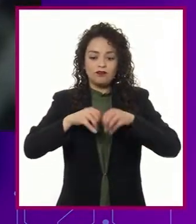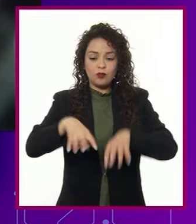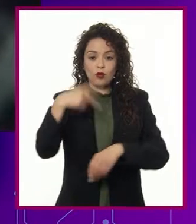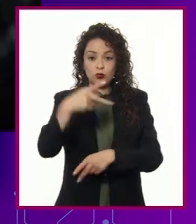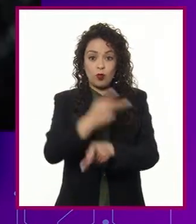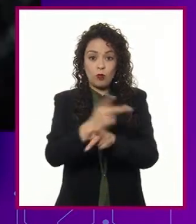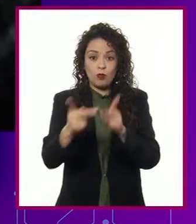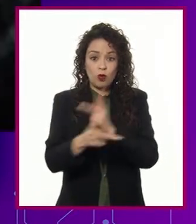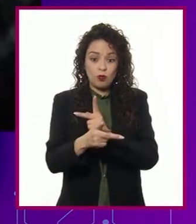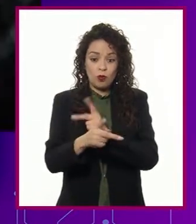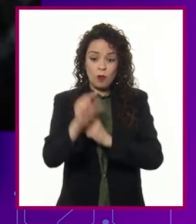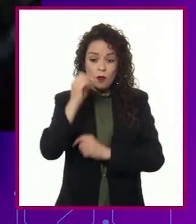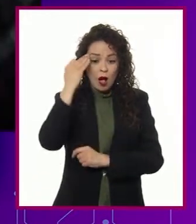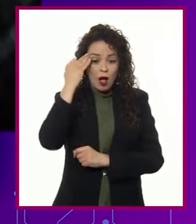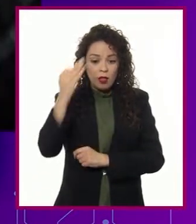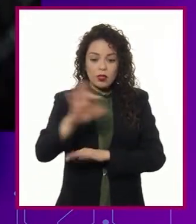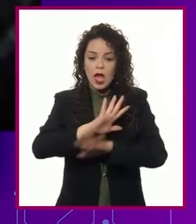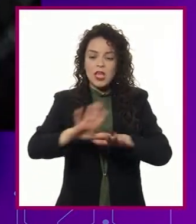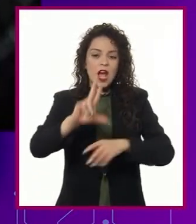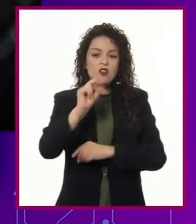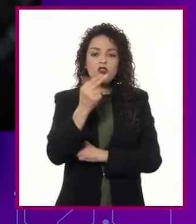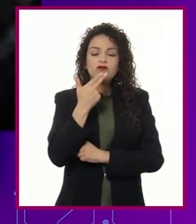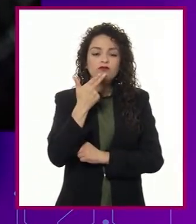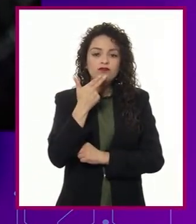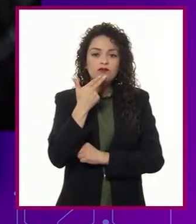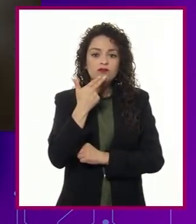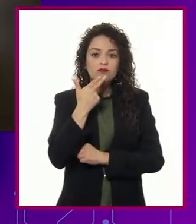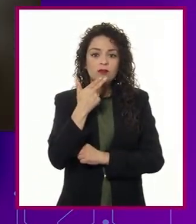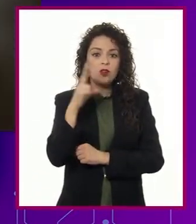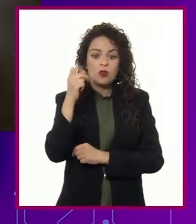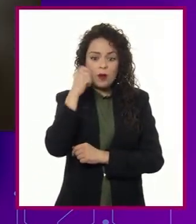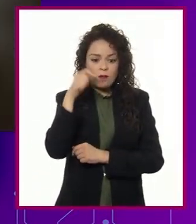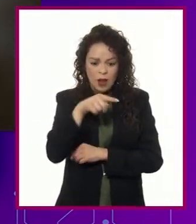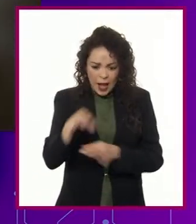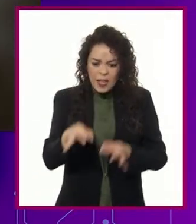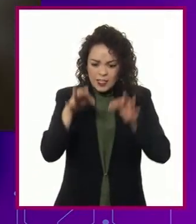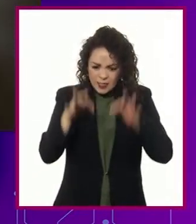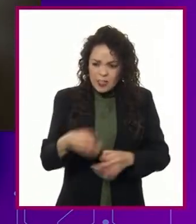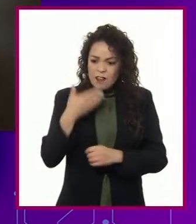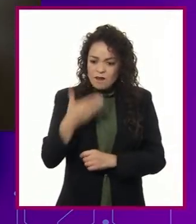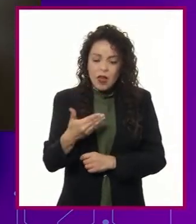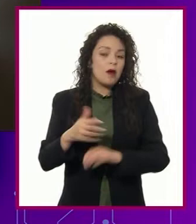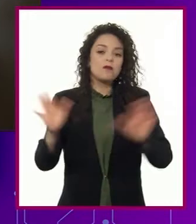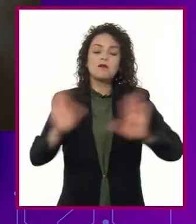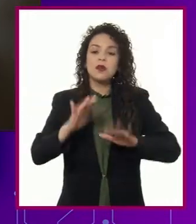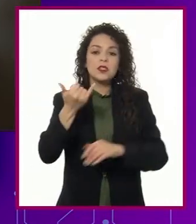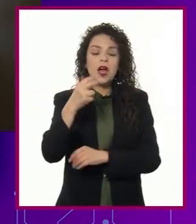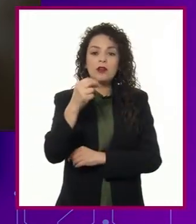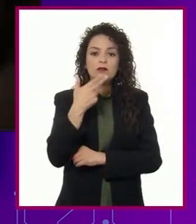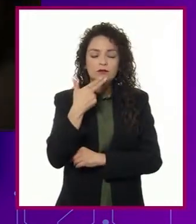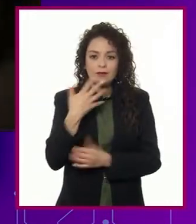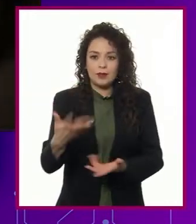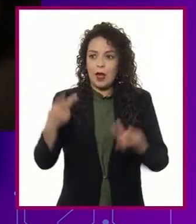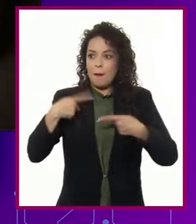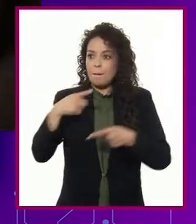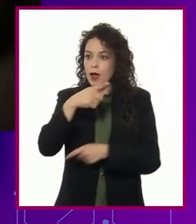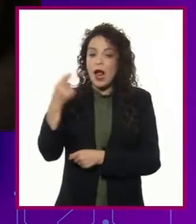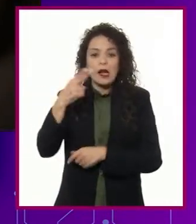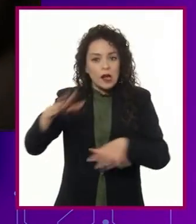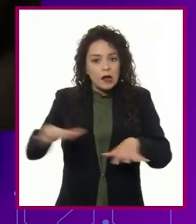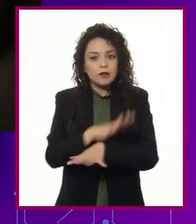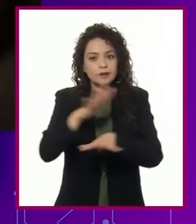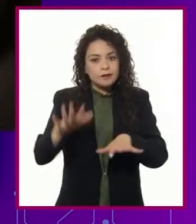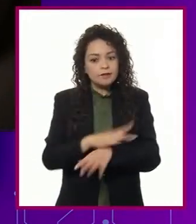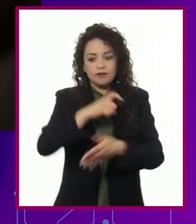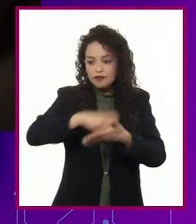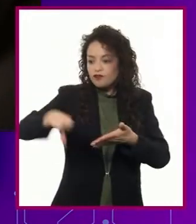vuelvan obsoletos, aun cuando se encuentren en perfecto estado. El consumidor necesita reemplazarlos